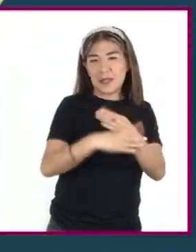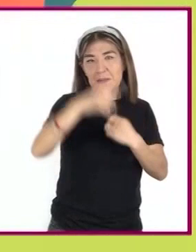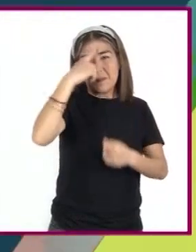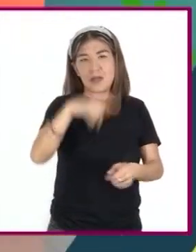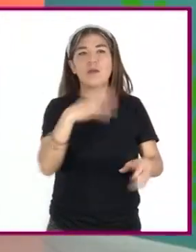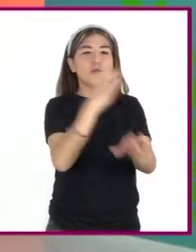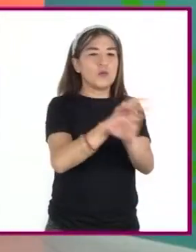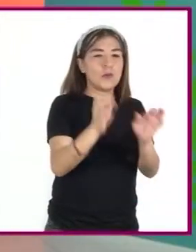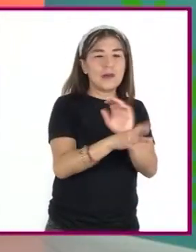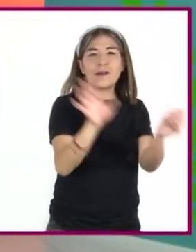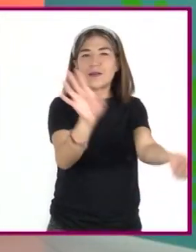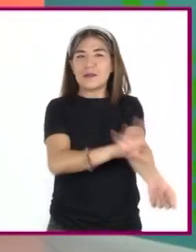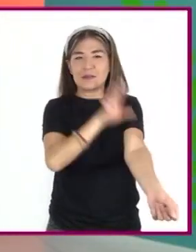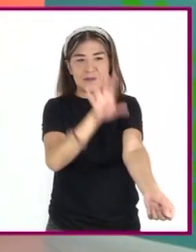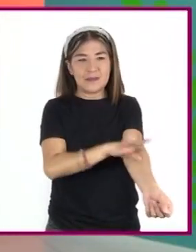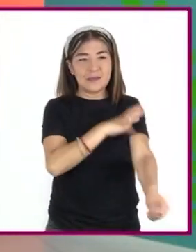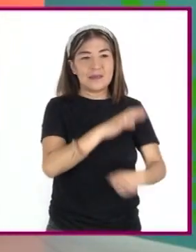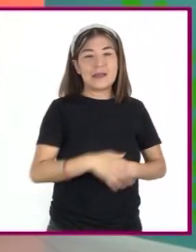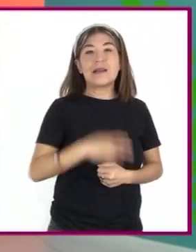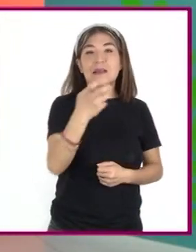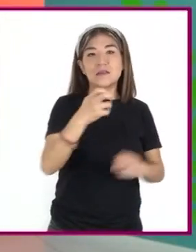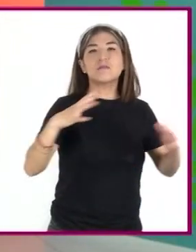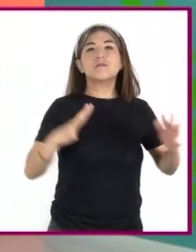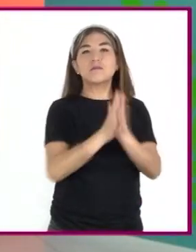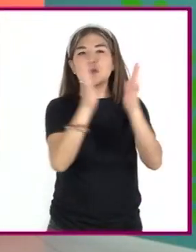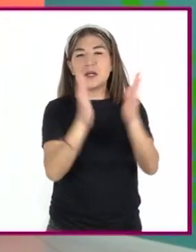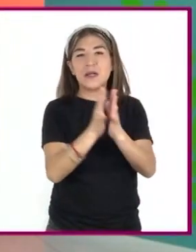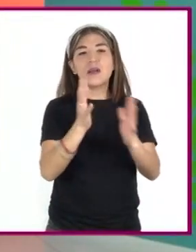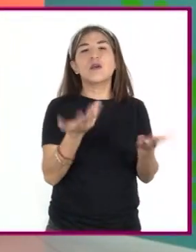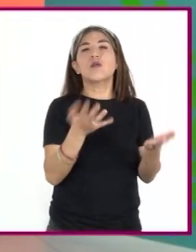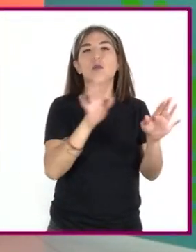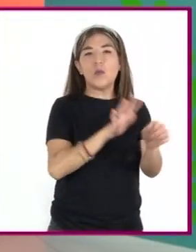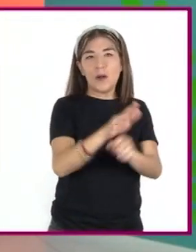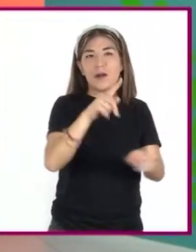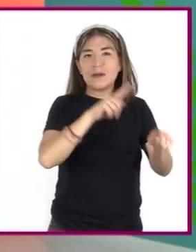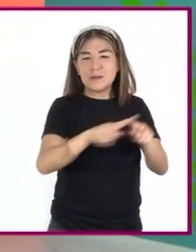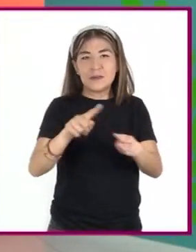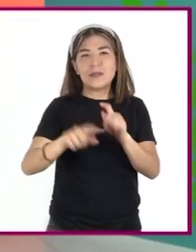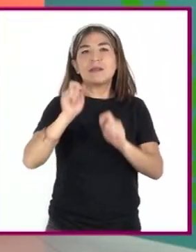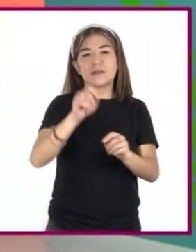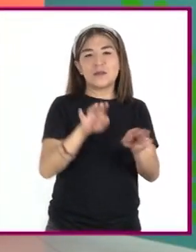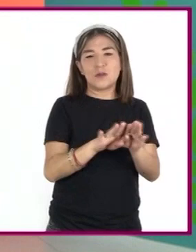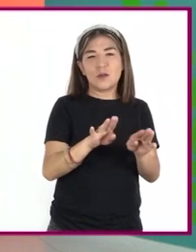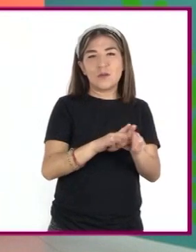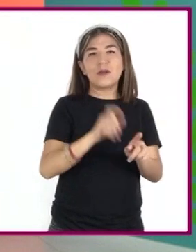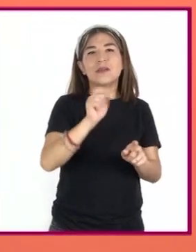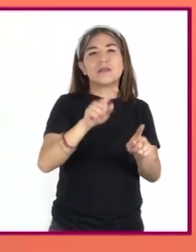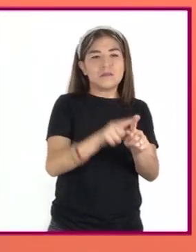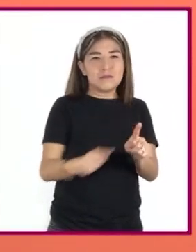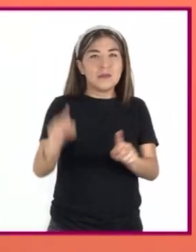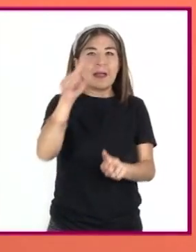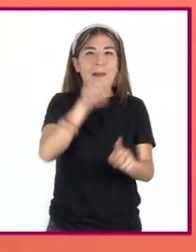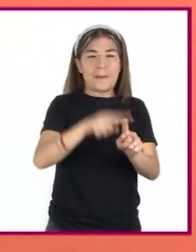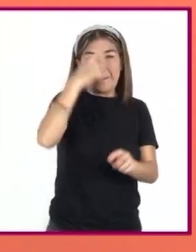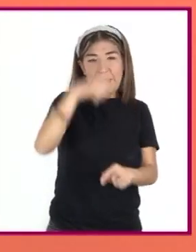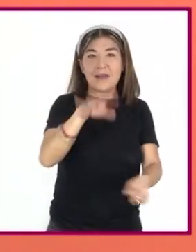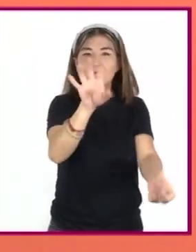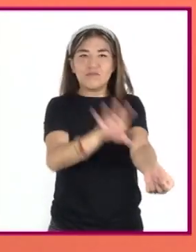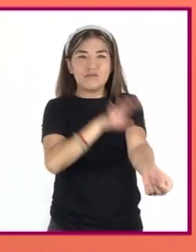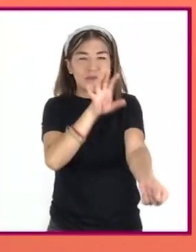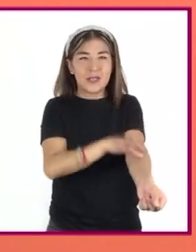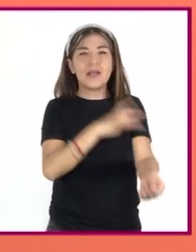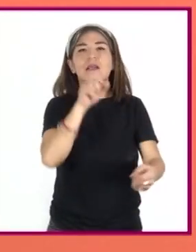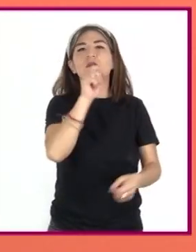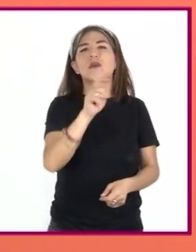energía, por lo que los seres vivos participan en procesos de transferencia de materia y energía, lo que le